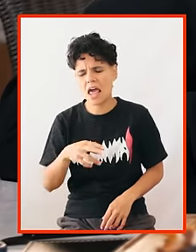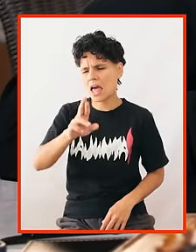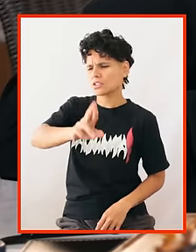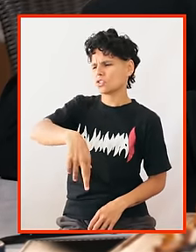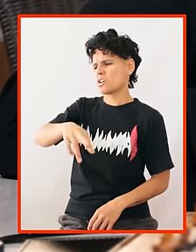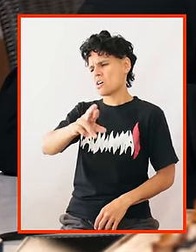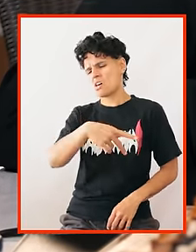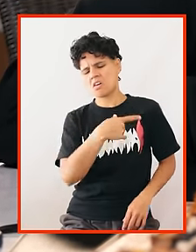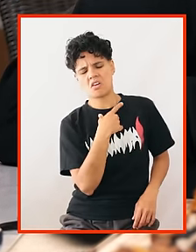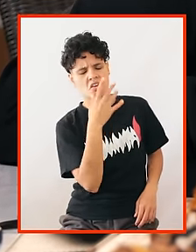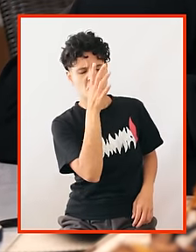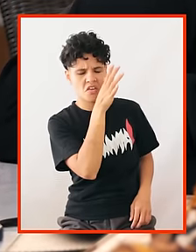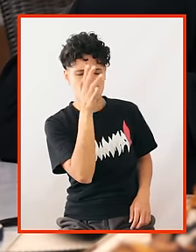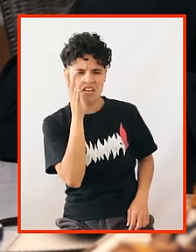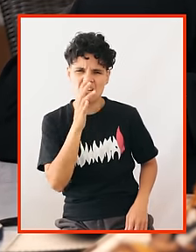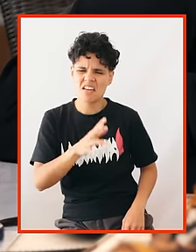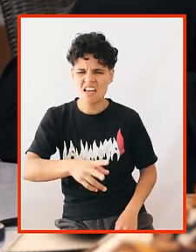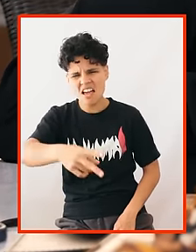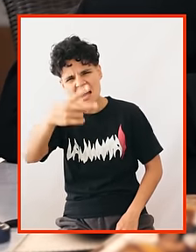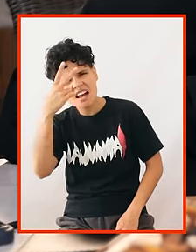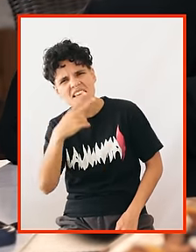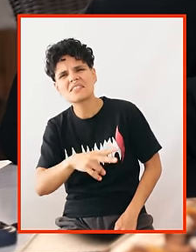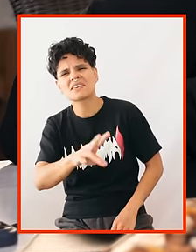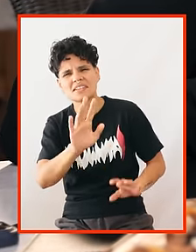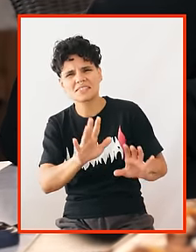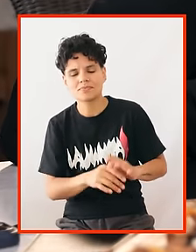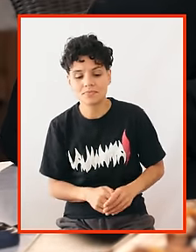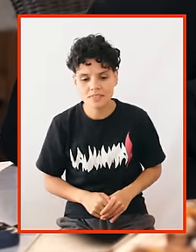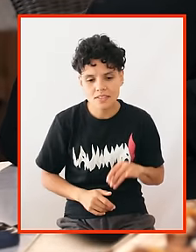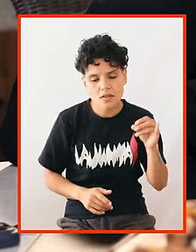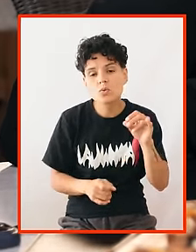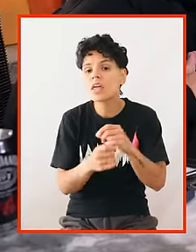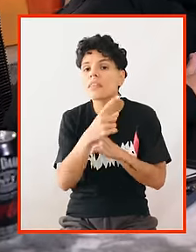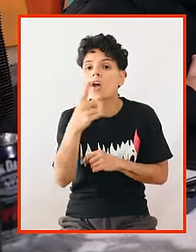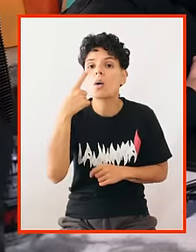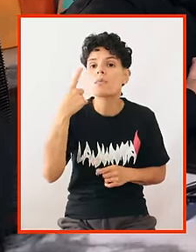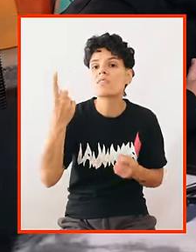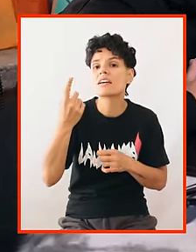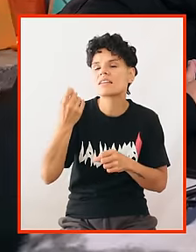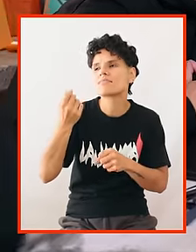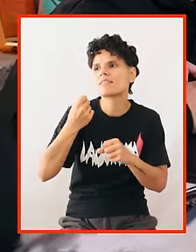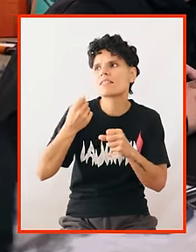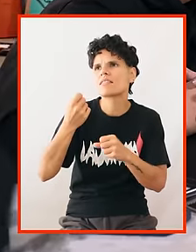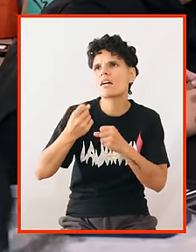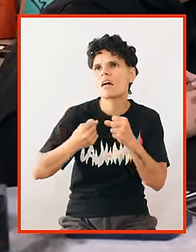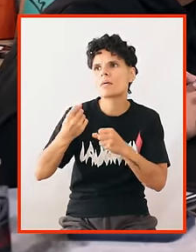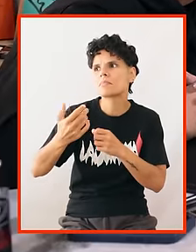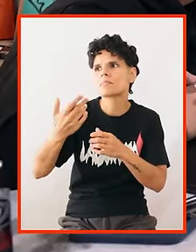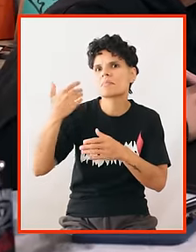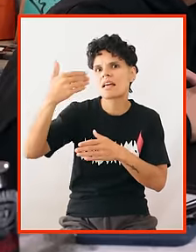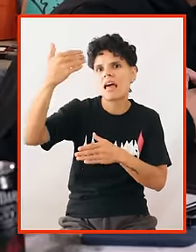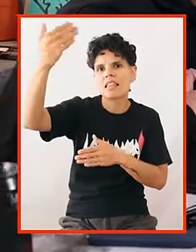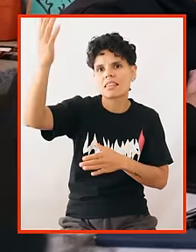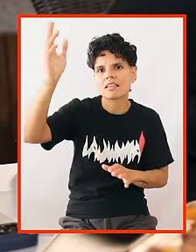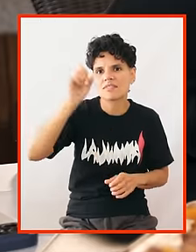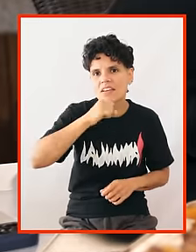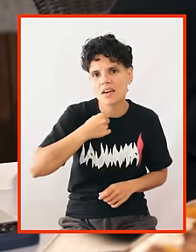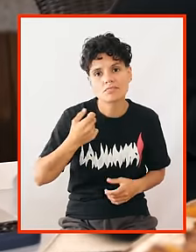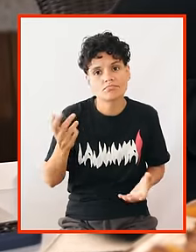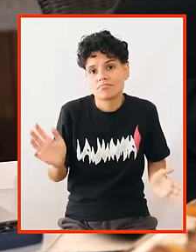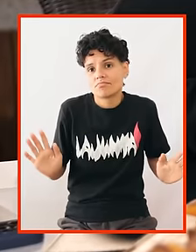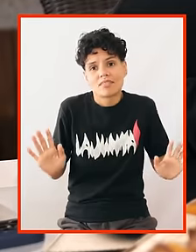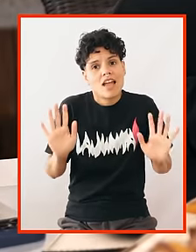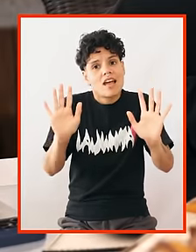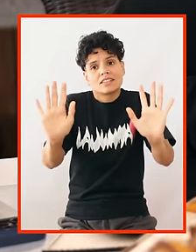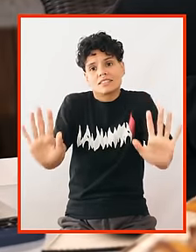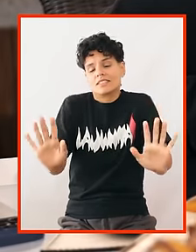se ha aprendido. ¿Cómo ven hoy día a las generaciones más grandes? No, las más grandes ya no tienen vuelta. Sí.